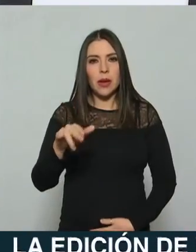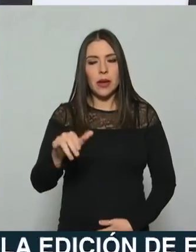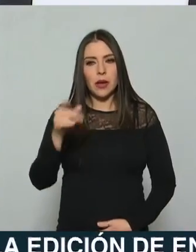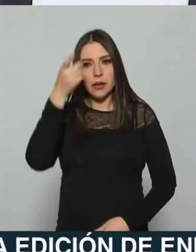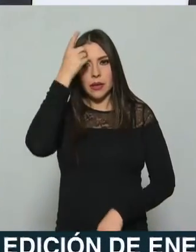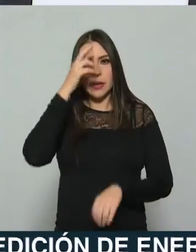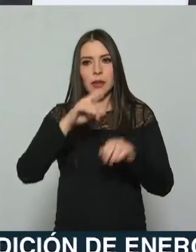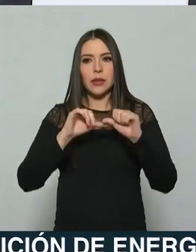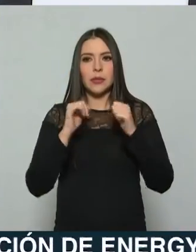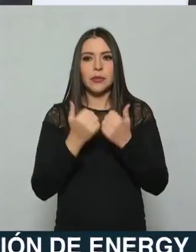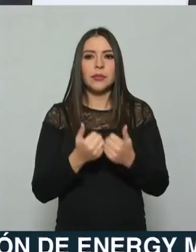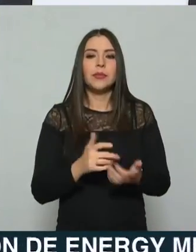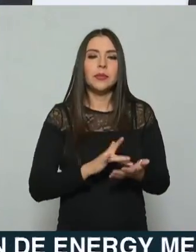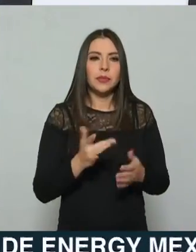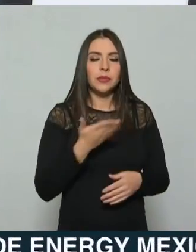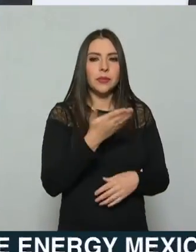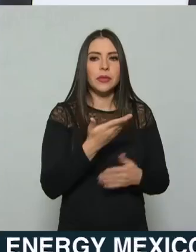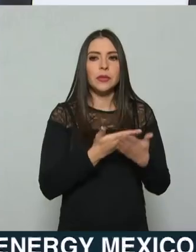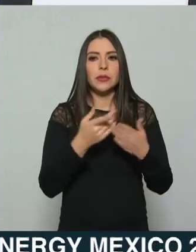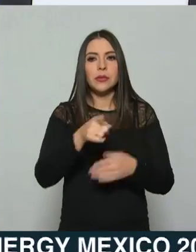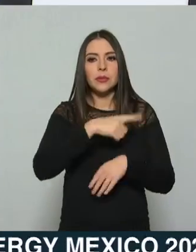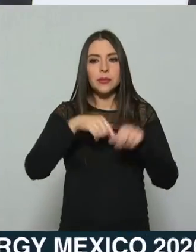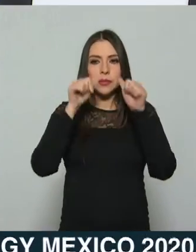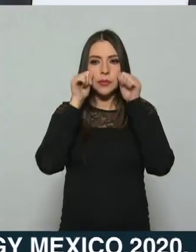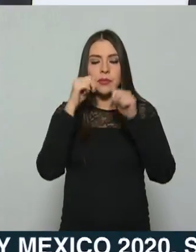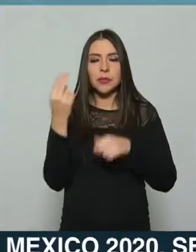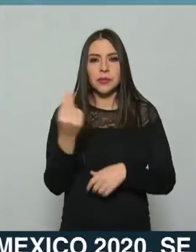Rosales, directora de esta asociación. Muchas gracias a ti, Ale, y aquí estamos para lo que se les ofrezca. Muchísimas gracias, muy buen día.